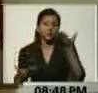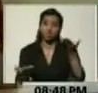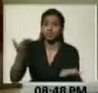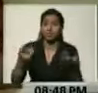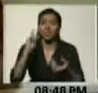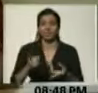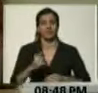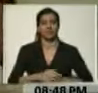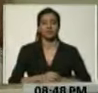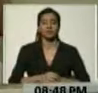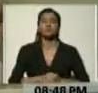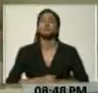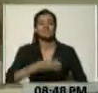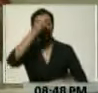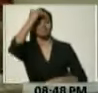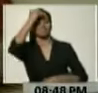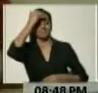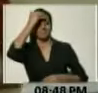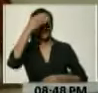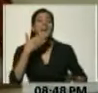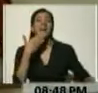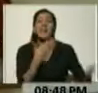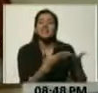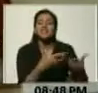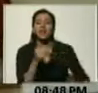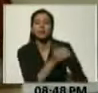¿Cuánto hemos aprendido gracias a la contrarrevolución?